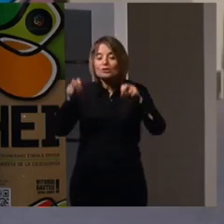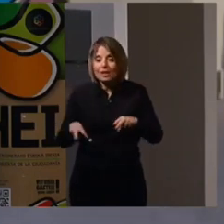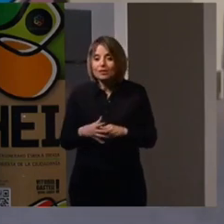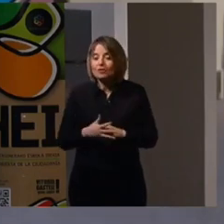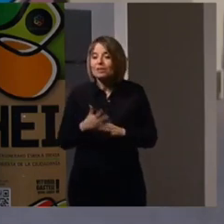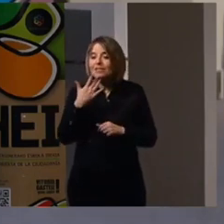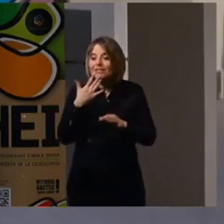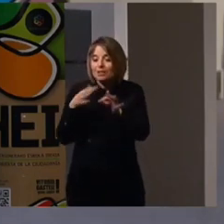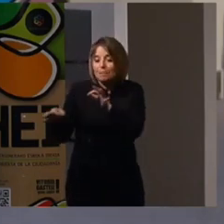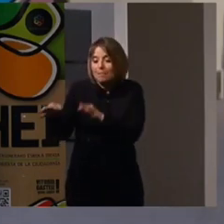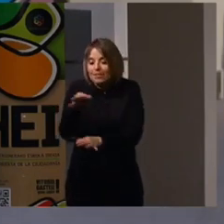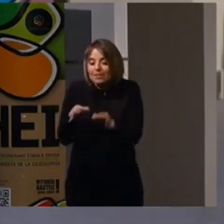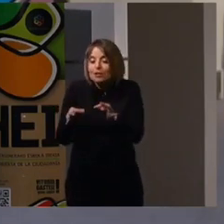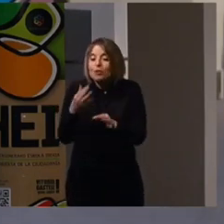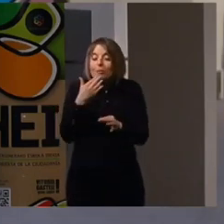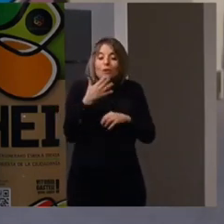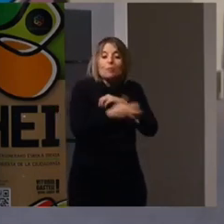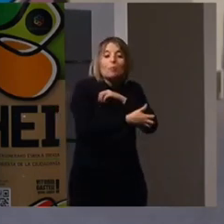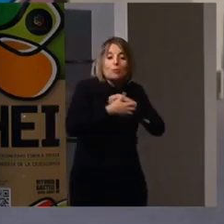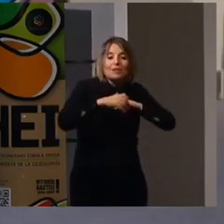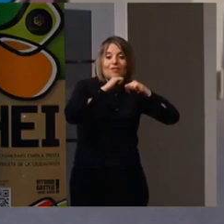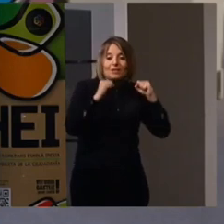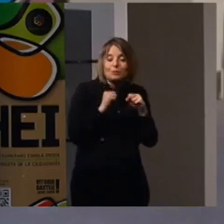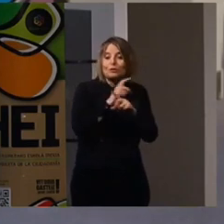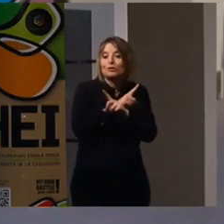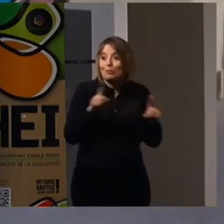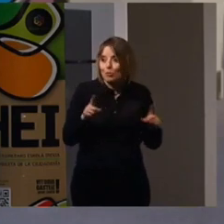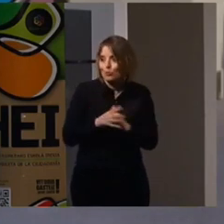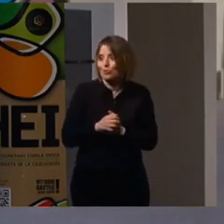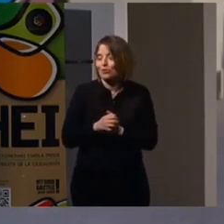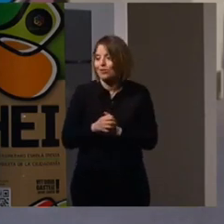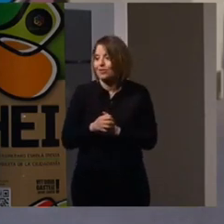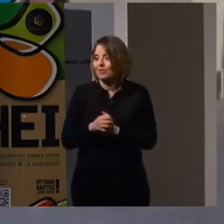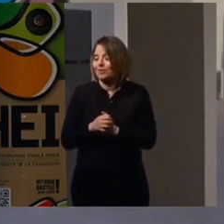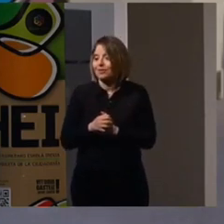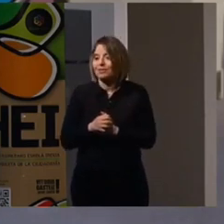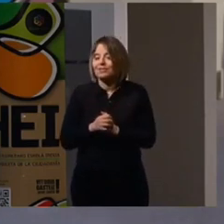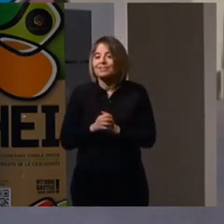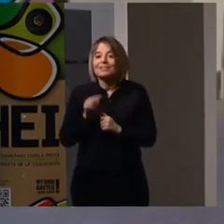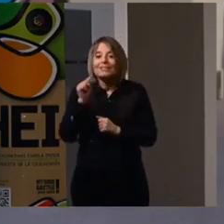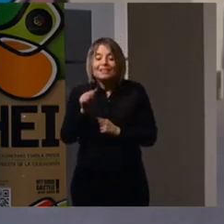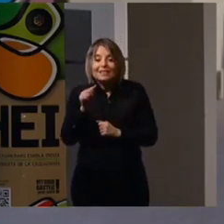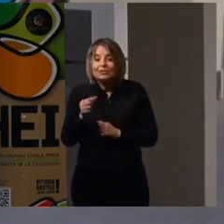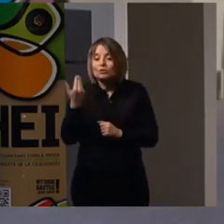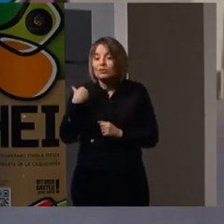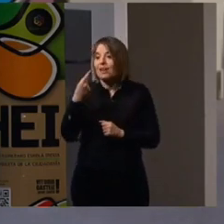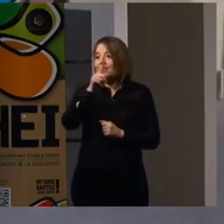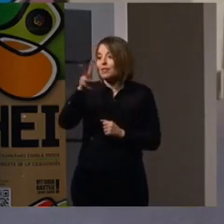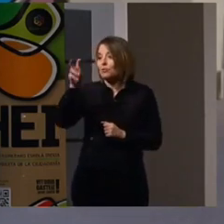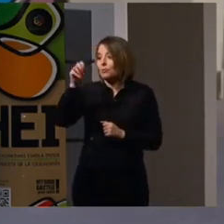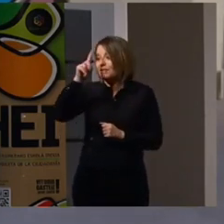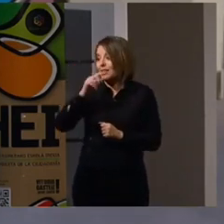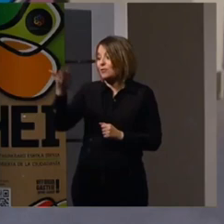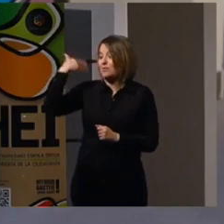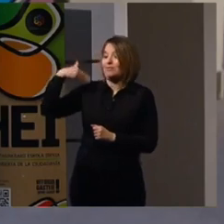porque sin bacilo de Koch no hay tuberculosis, pero sin pobreza ni hacinamiento tampoco hay tuberculosis, ¿vale? Esto no pasa desde hace 120 años, pasa desde